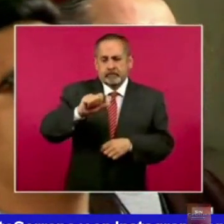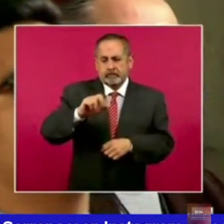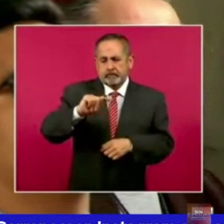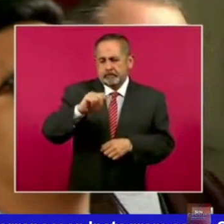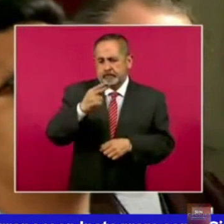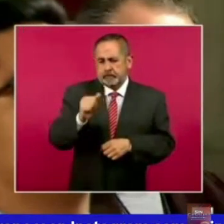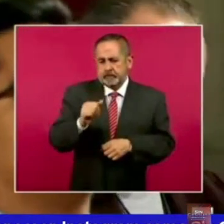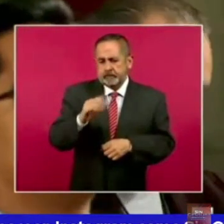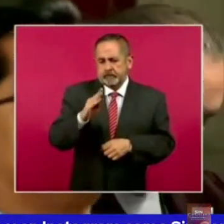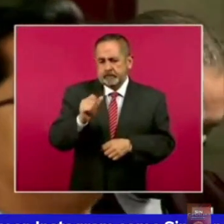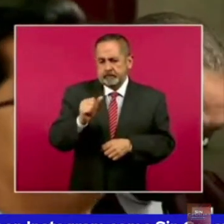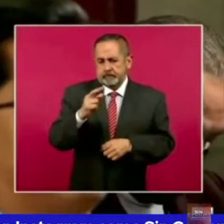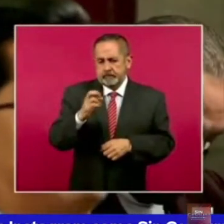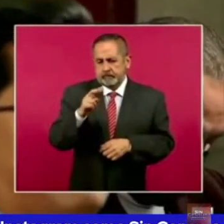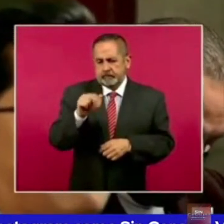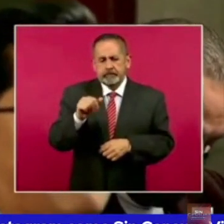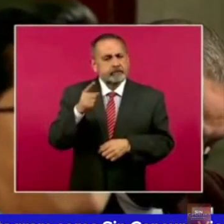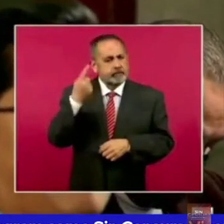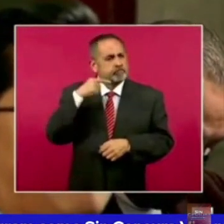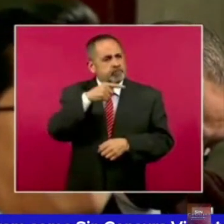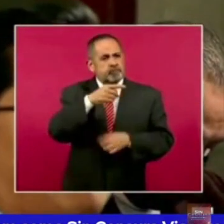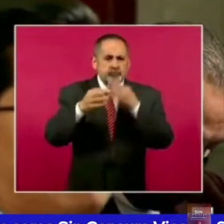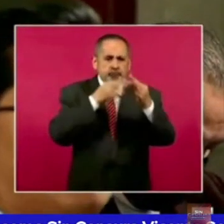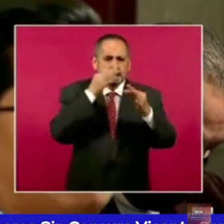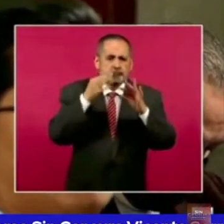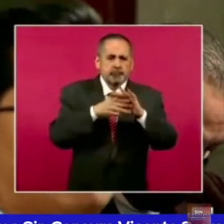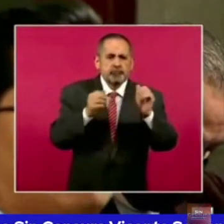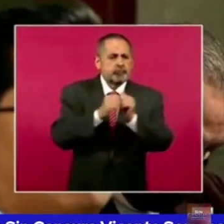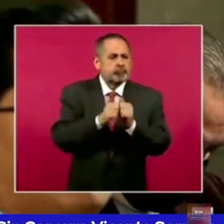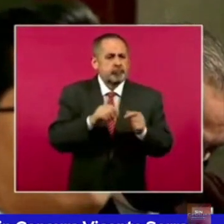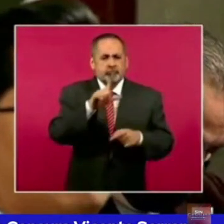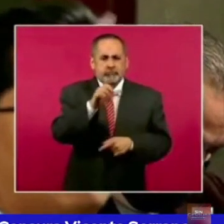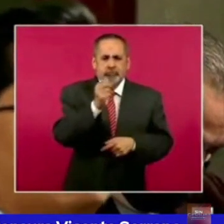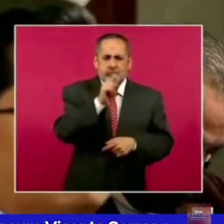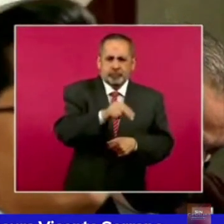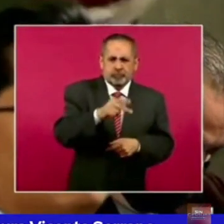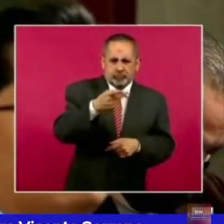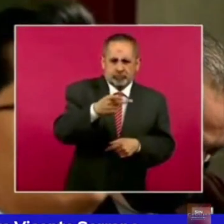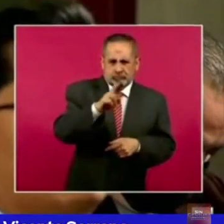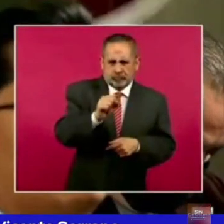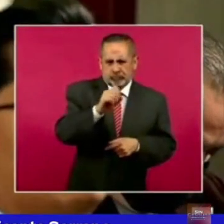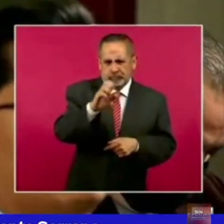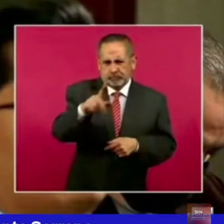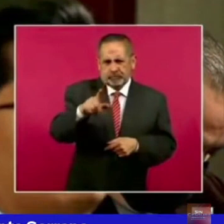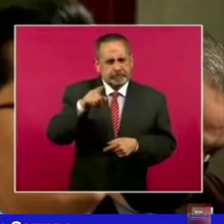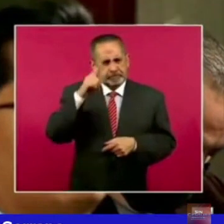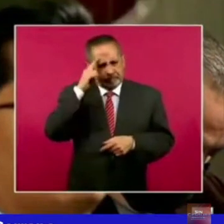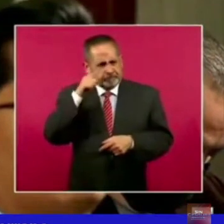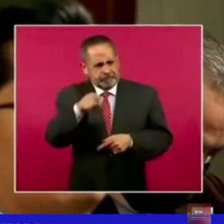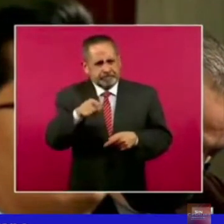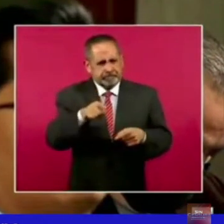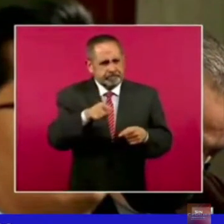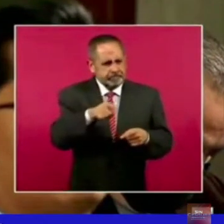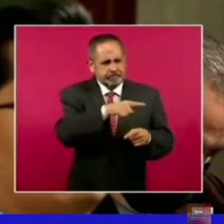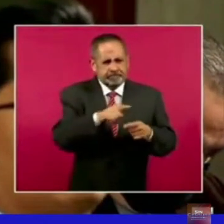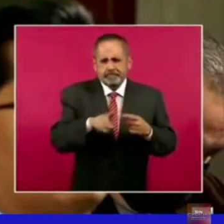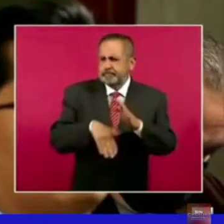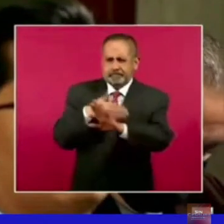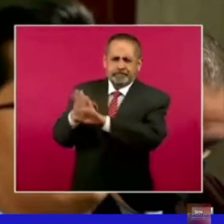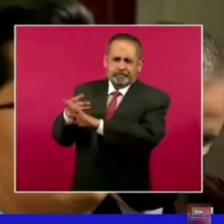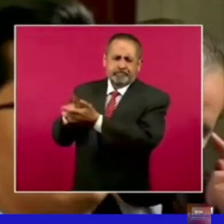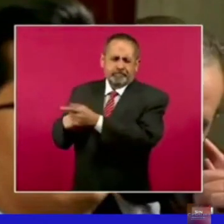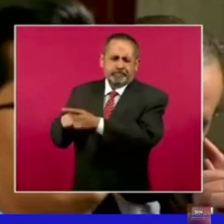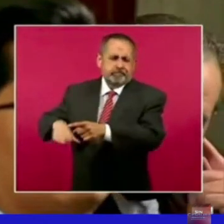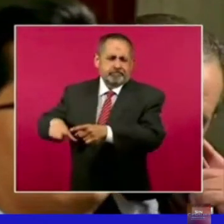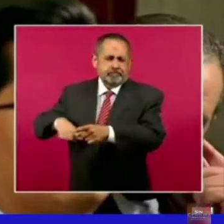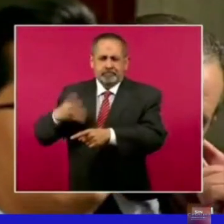Bárcena, se expresó en un programa con León Krause, que es un periodista identificado en contra de este gobierno de